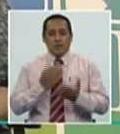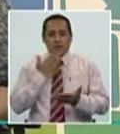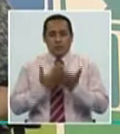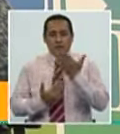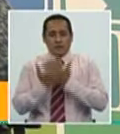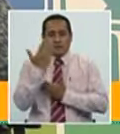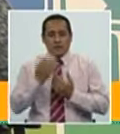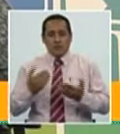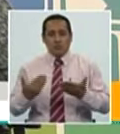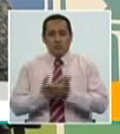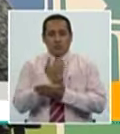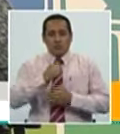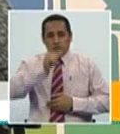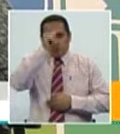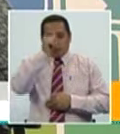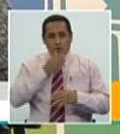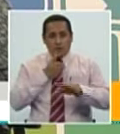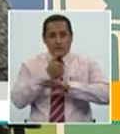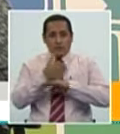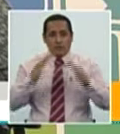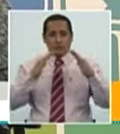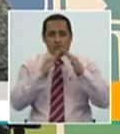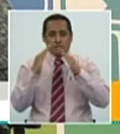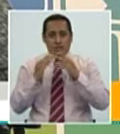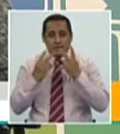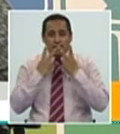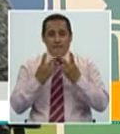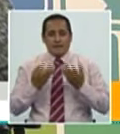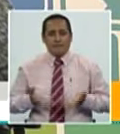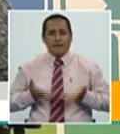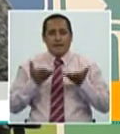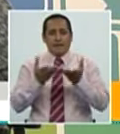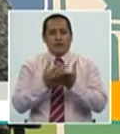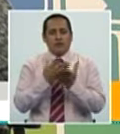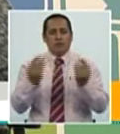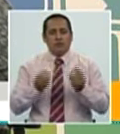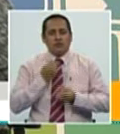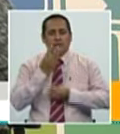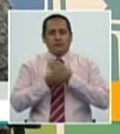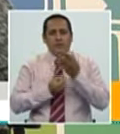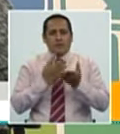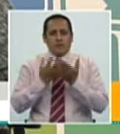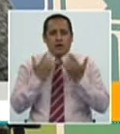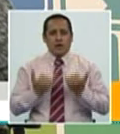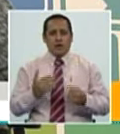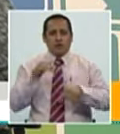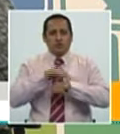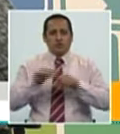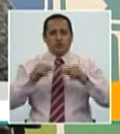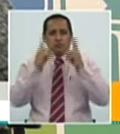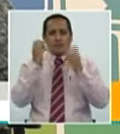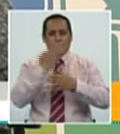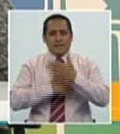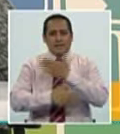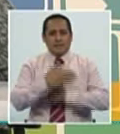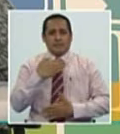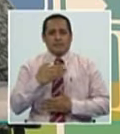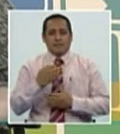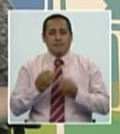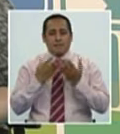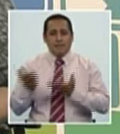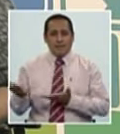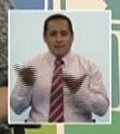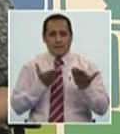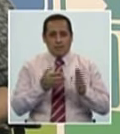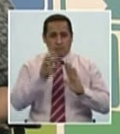¿Qué tal, amigos? ¿Cómo les va? Un nuevo domingo ingresando a sus hogares para brindarles la mejor información sobre el tema de